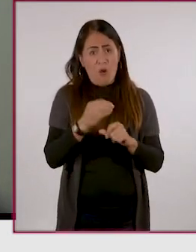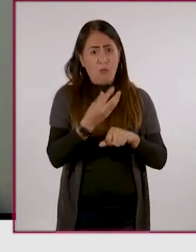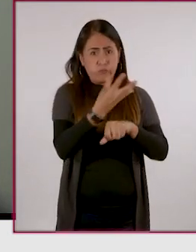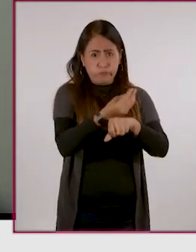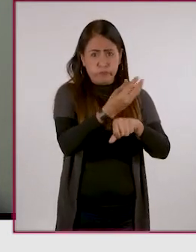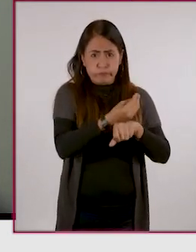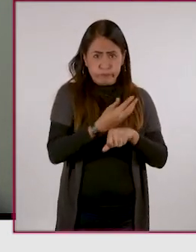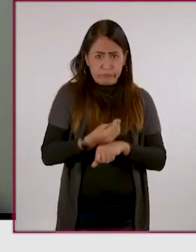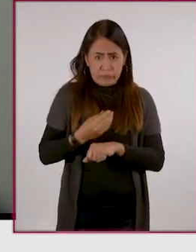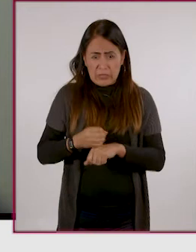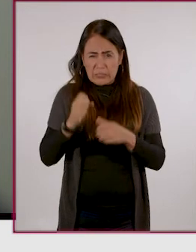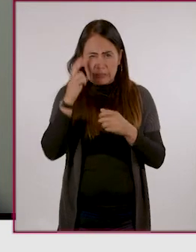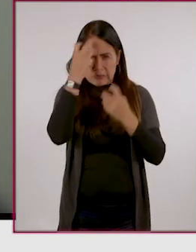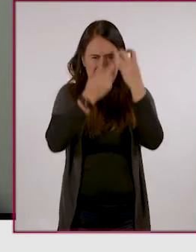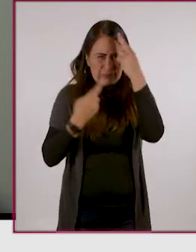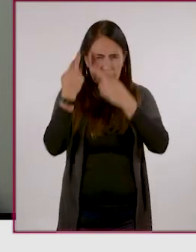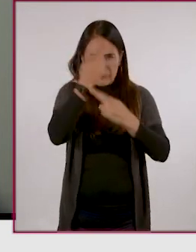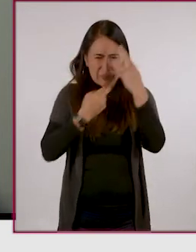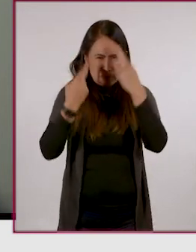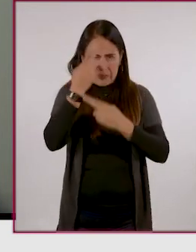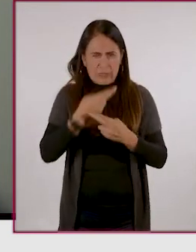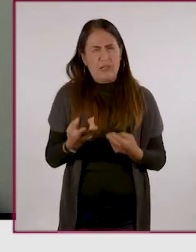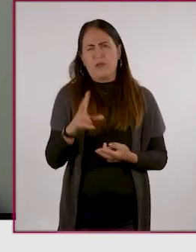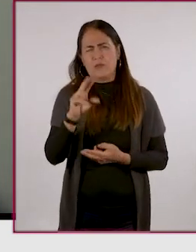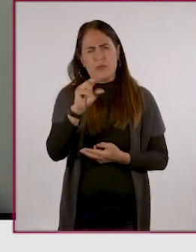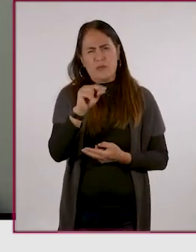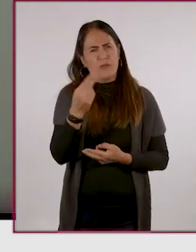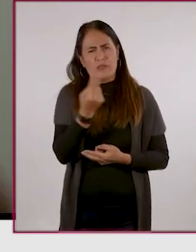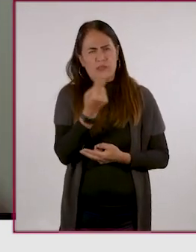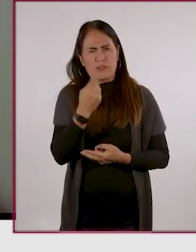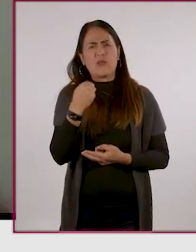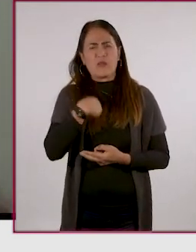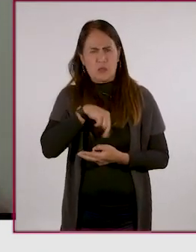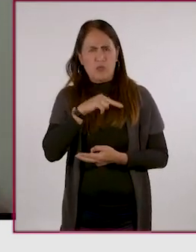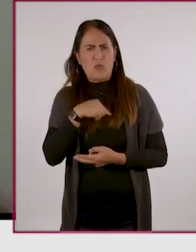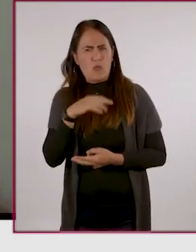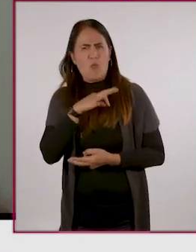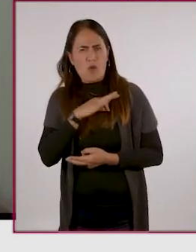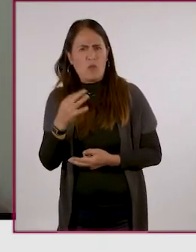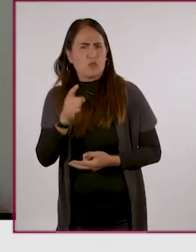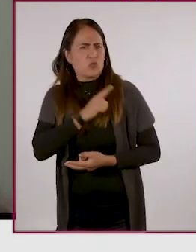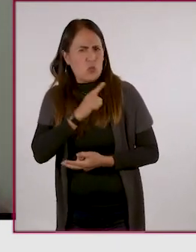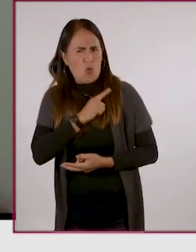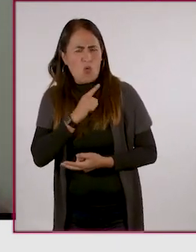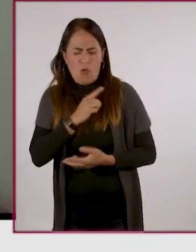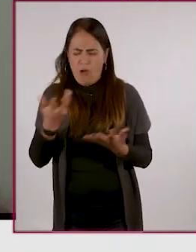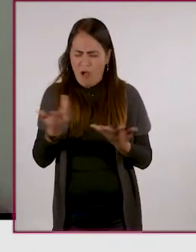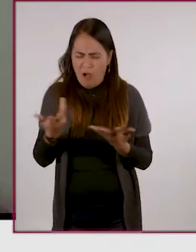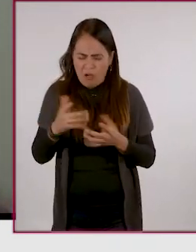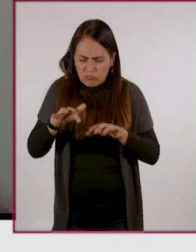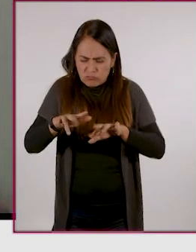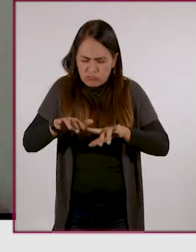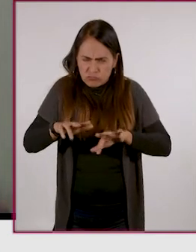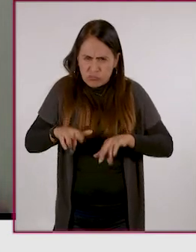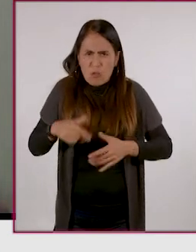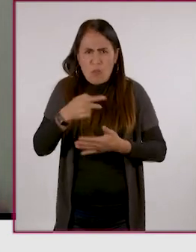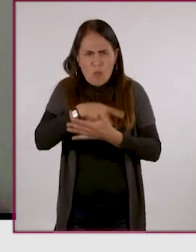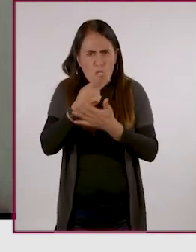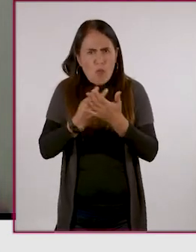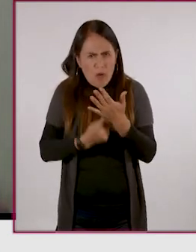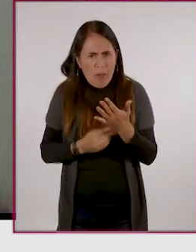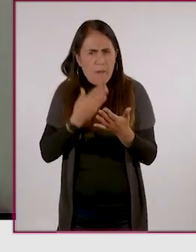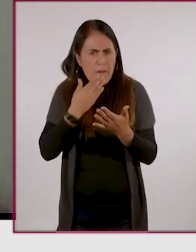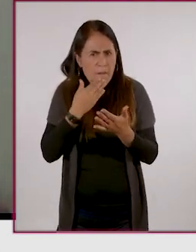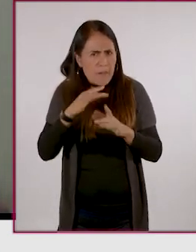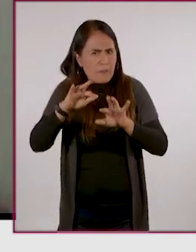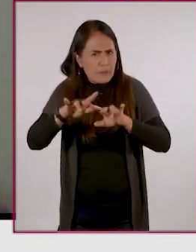sea, los mantenimientos tú los haces desde línea de comando. Tú actualizas tu propio software pero tú solo, ¿no? Entonces tú no